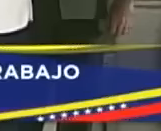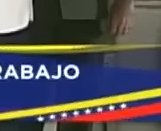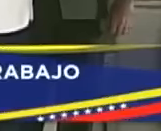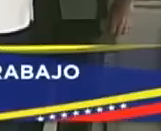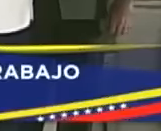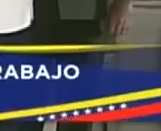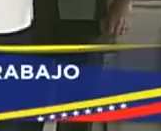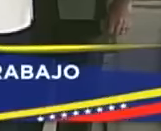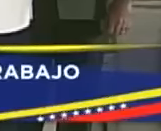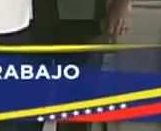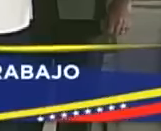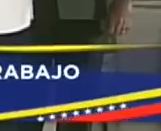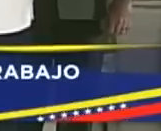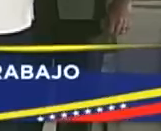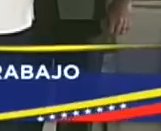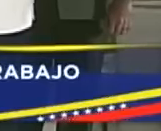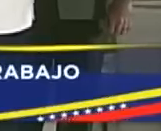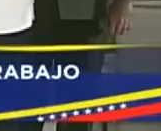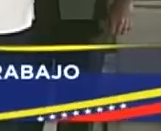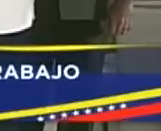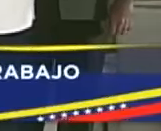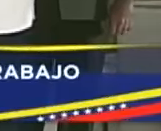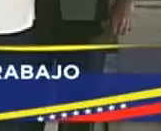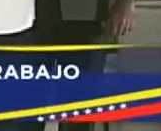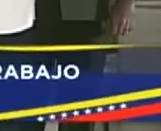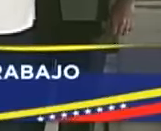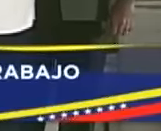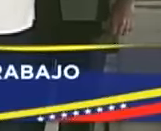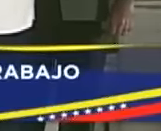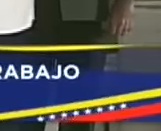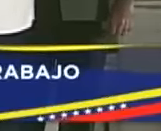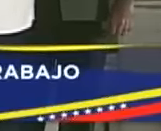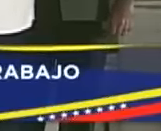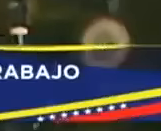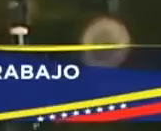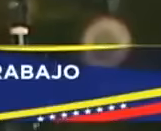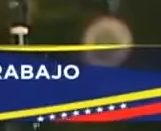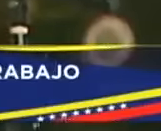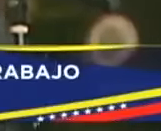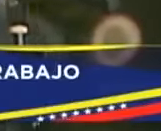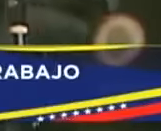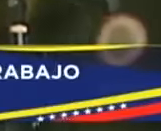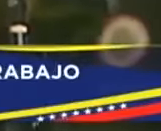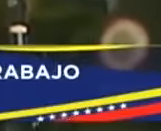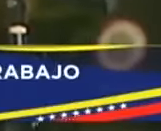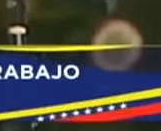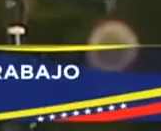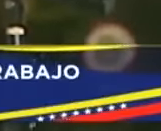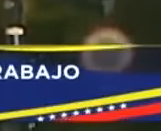con nuestros equipos de trabajo, una buena conversación también en privado,